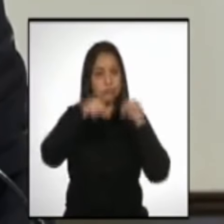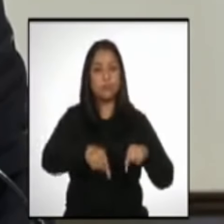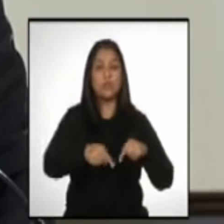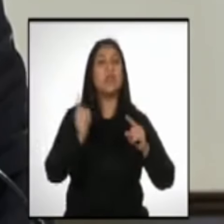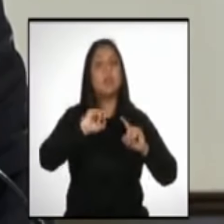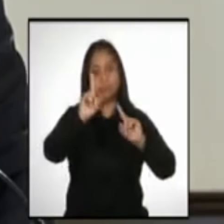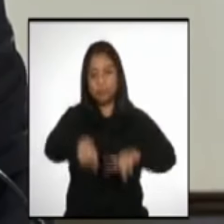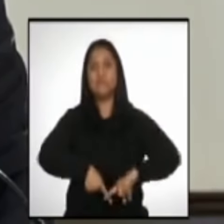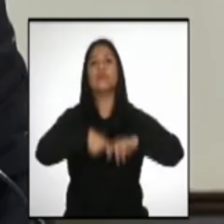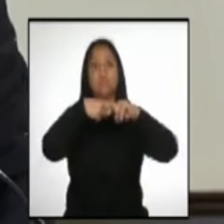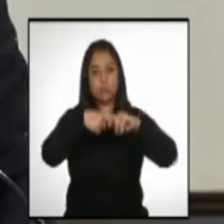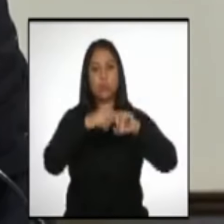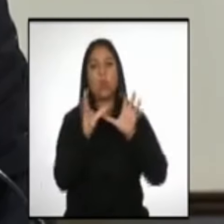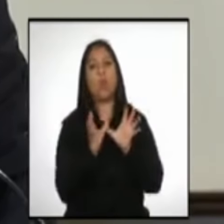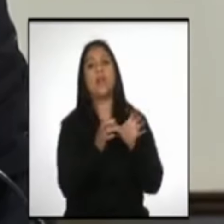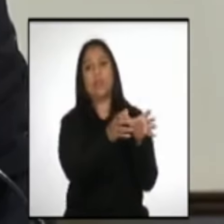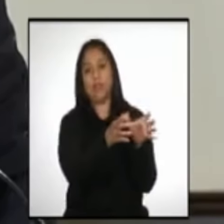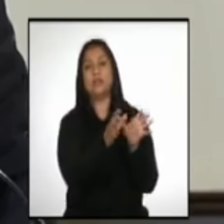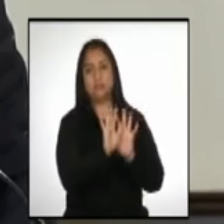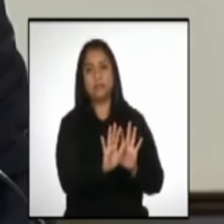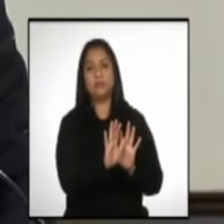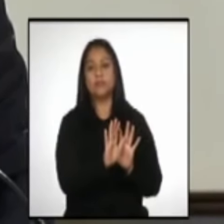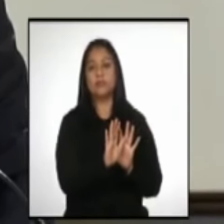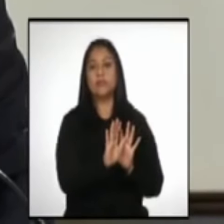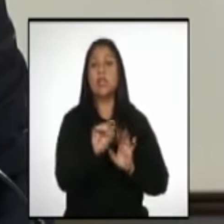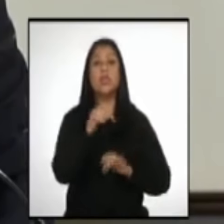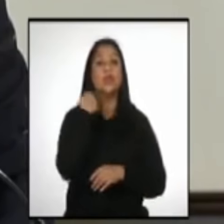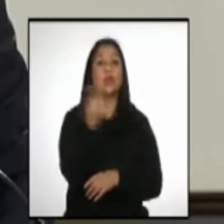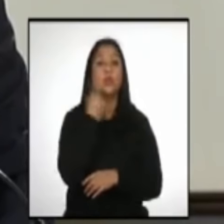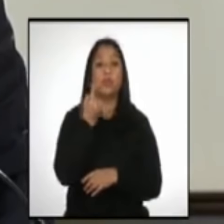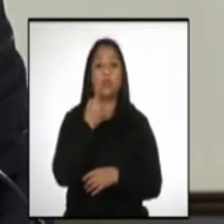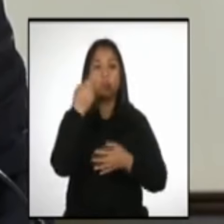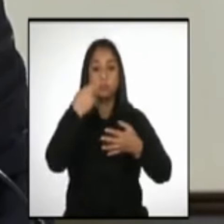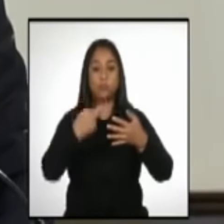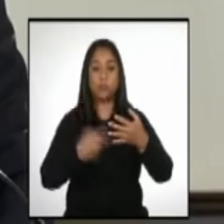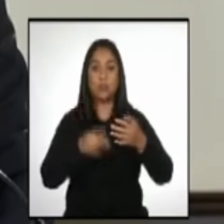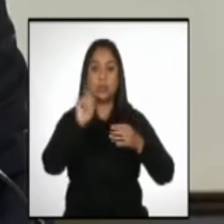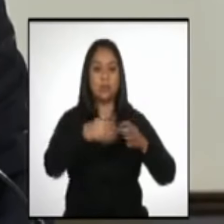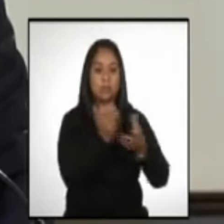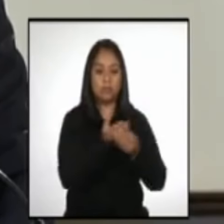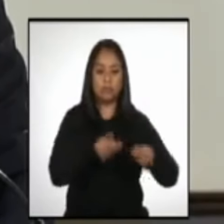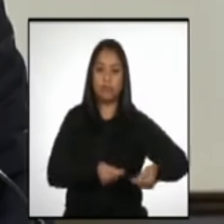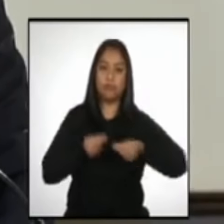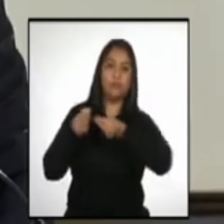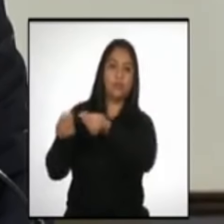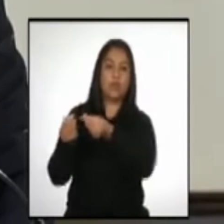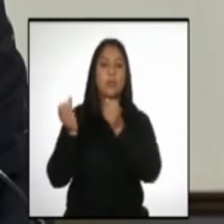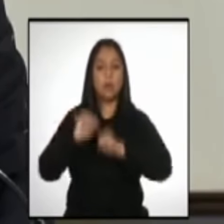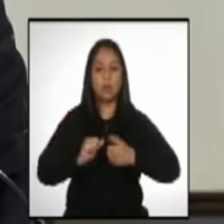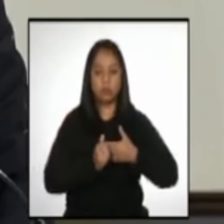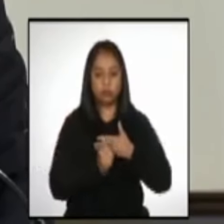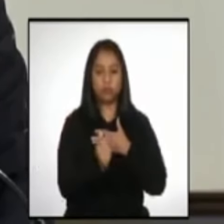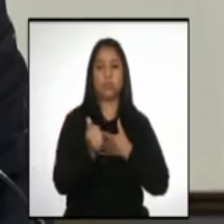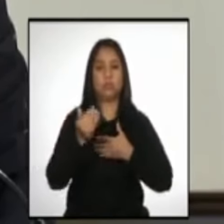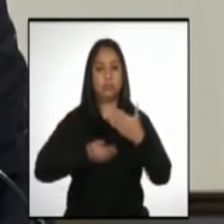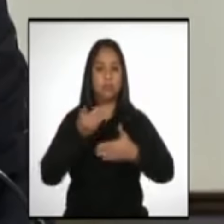periodo de cuarentena. Todos sus registros deberán ser entregados para que podamos darle seguimiento a